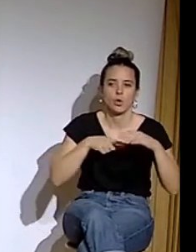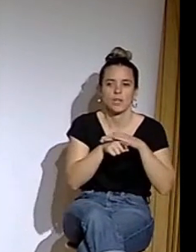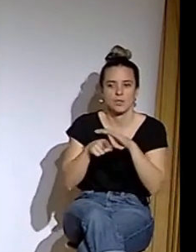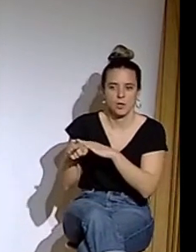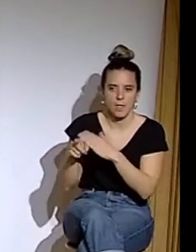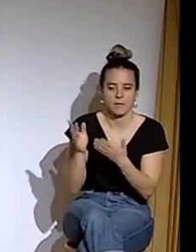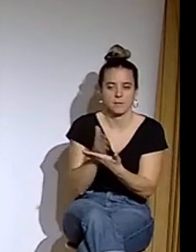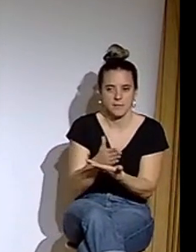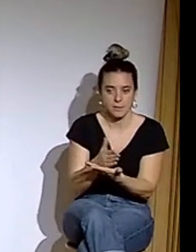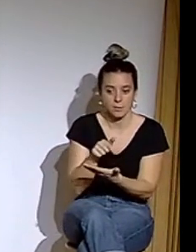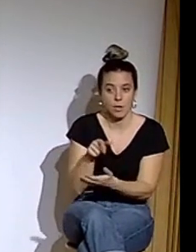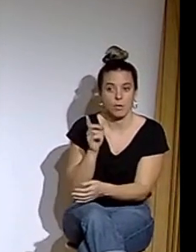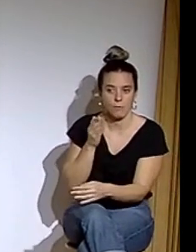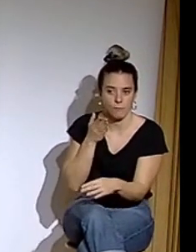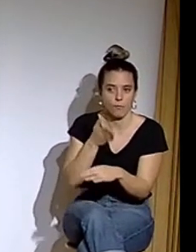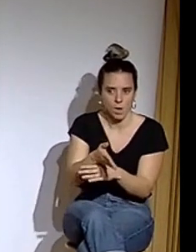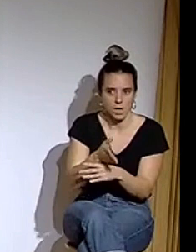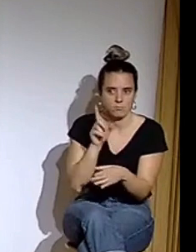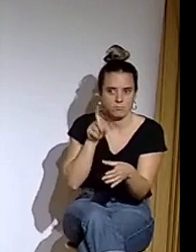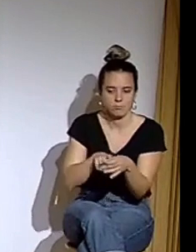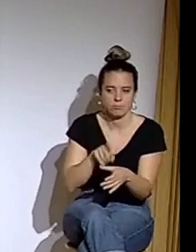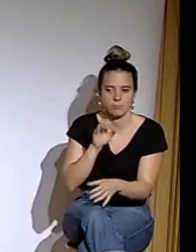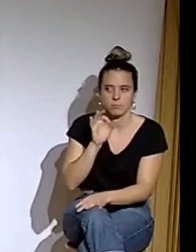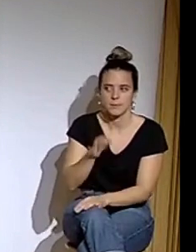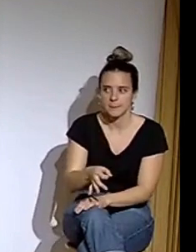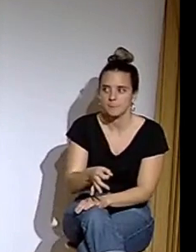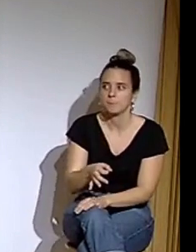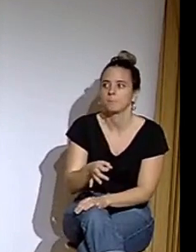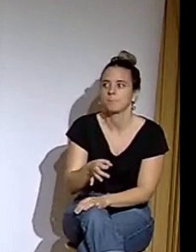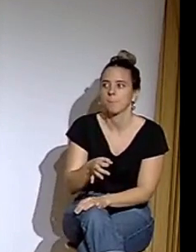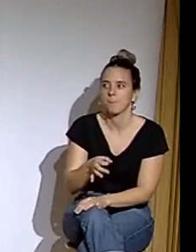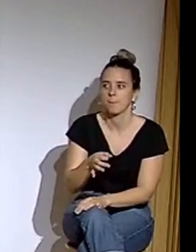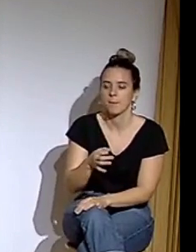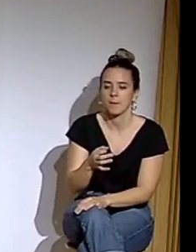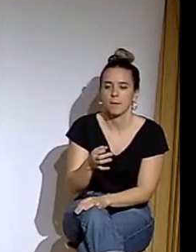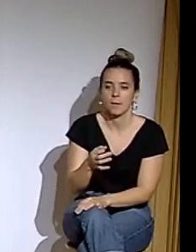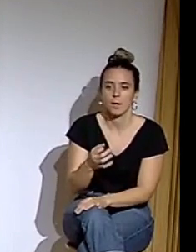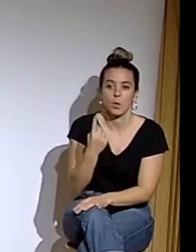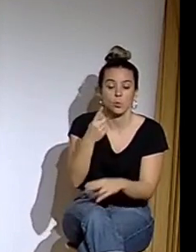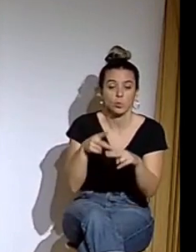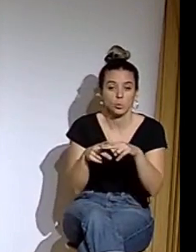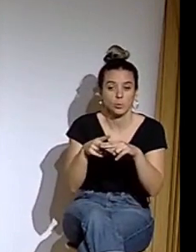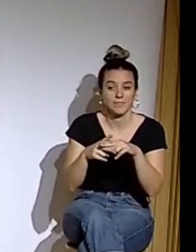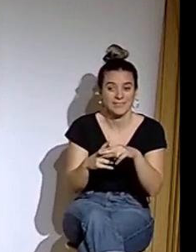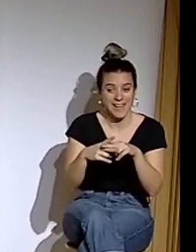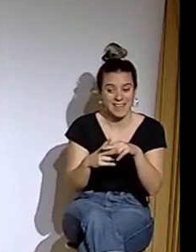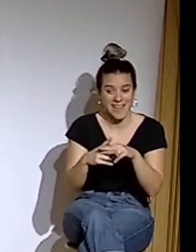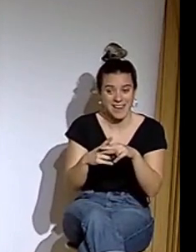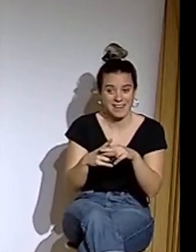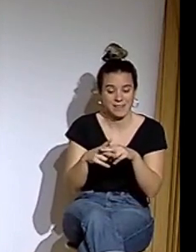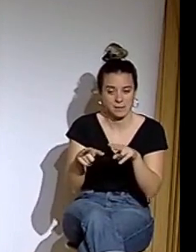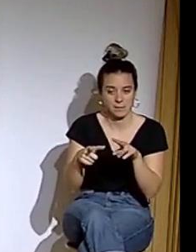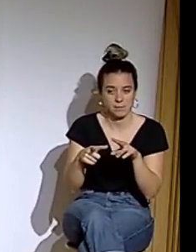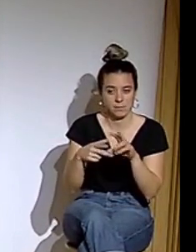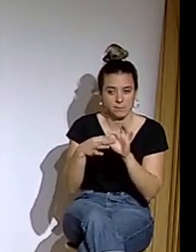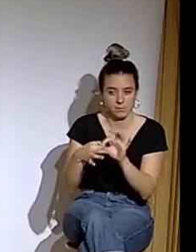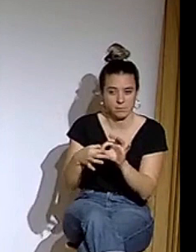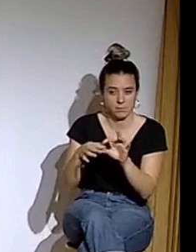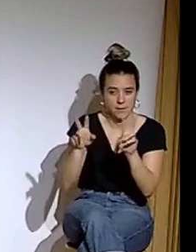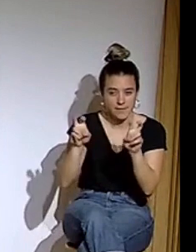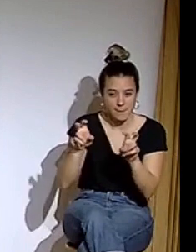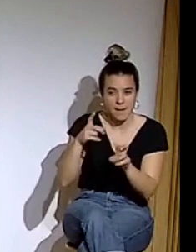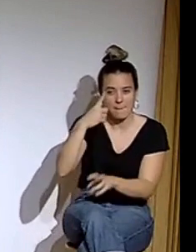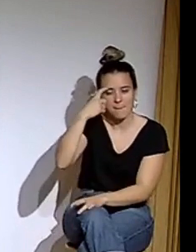acudí y en una de las en un taller que se hizo sobre memoria histórica